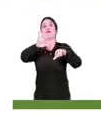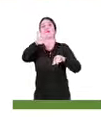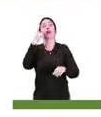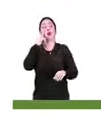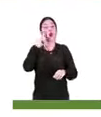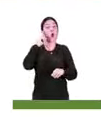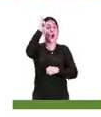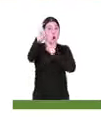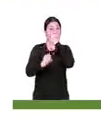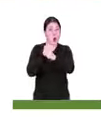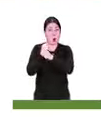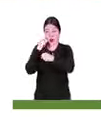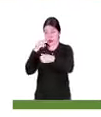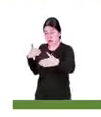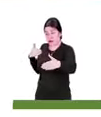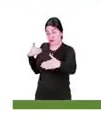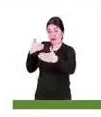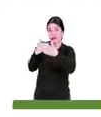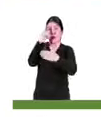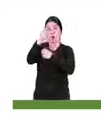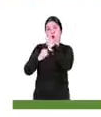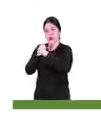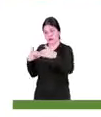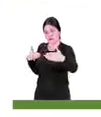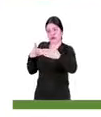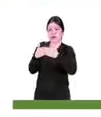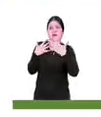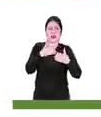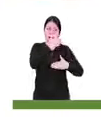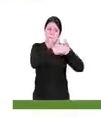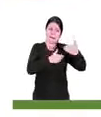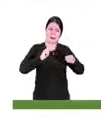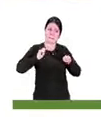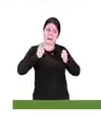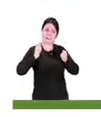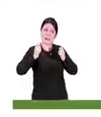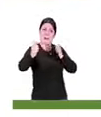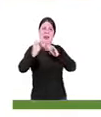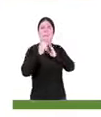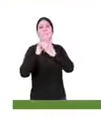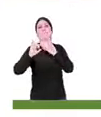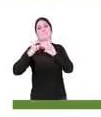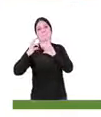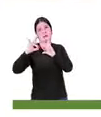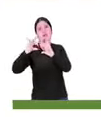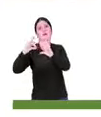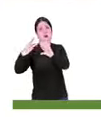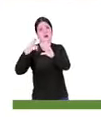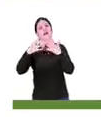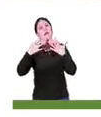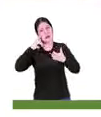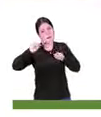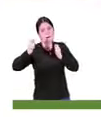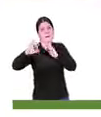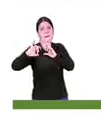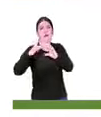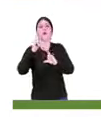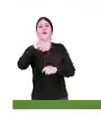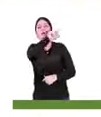un año de transición, vamos a empezar a virtualizar estos procesos. Eso va a redundar en que los usuarios tengan menos